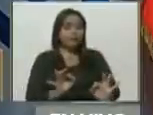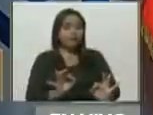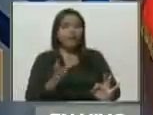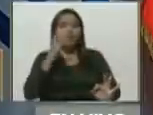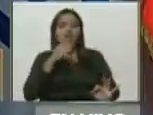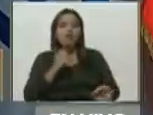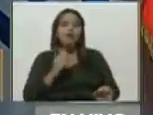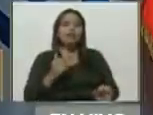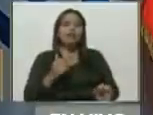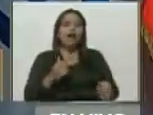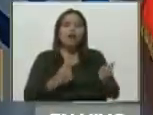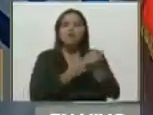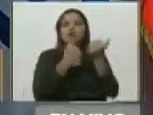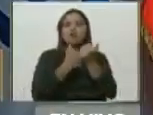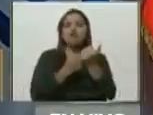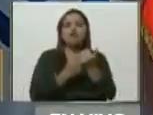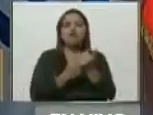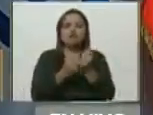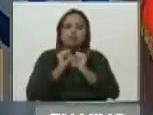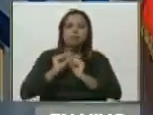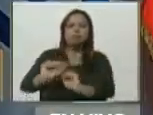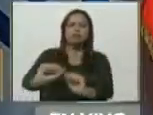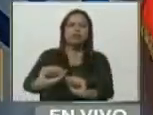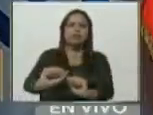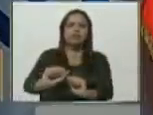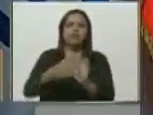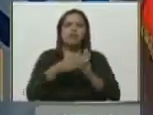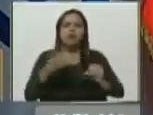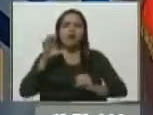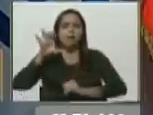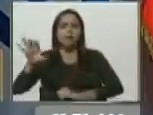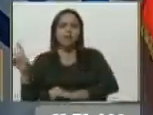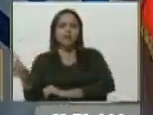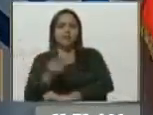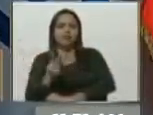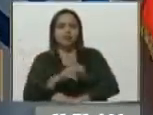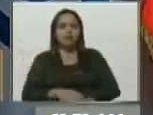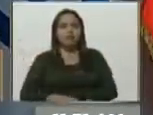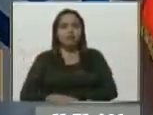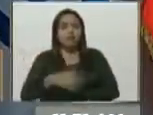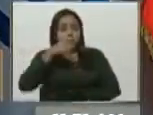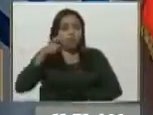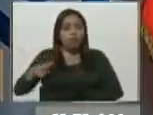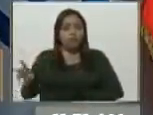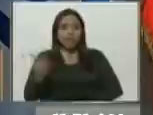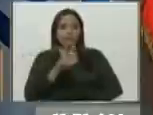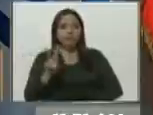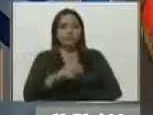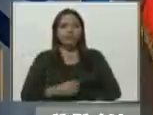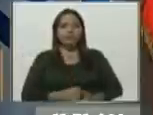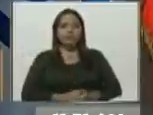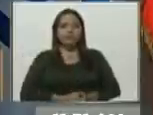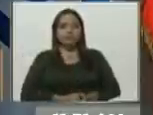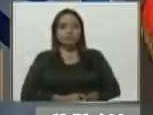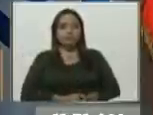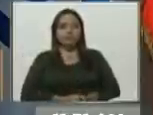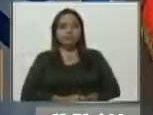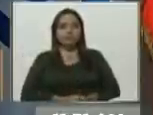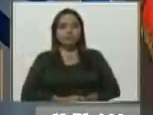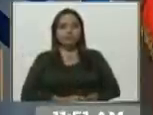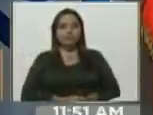rechazo de toda la patria venezolana, de todo nuestro pueblo. Y tiene que